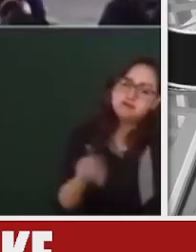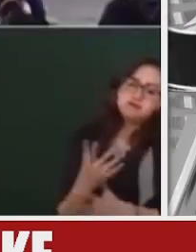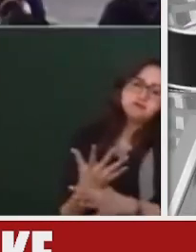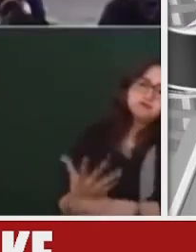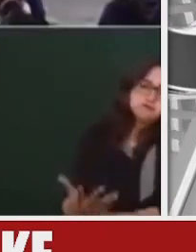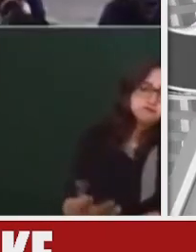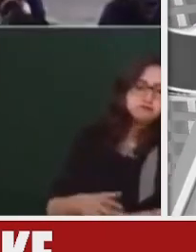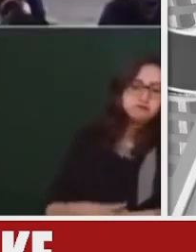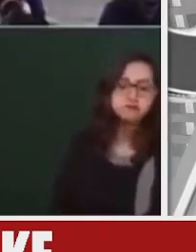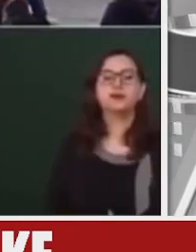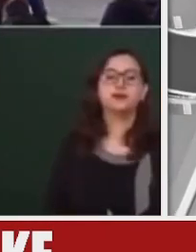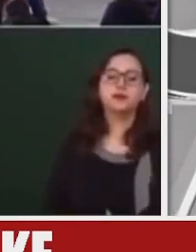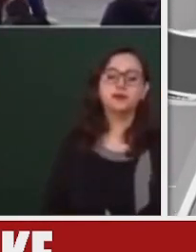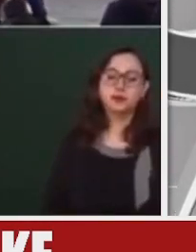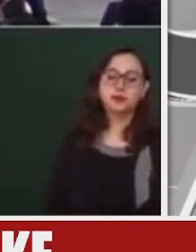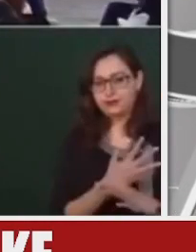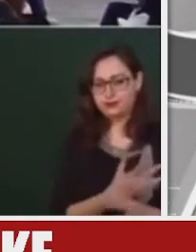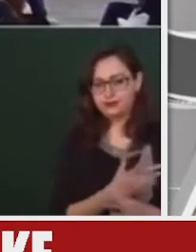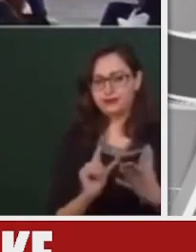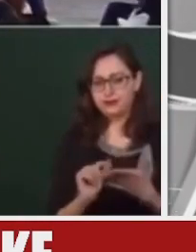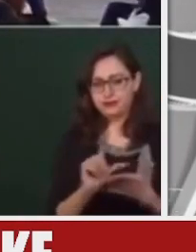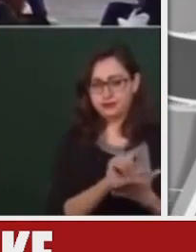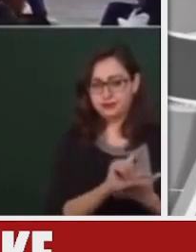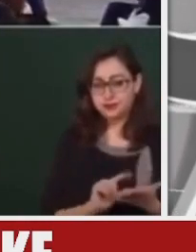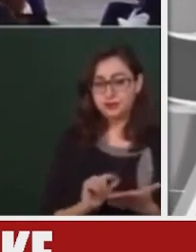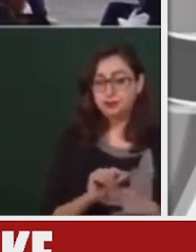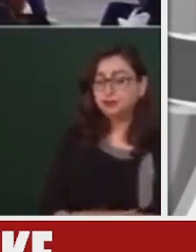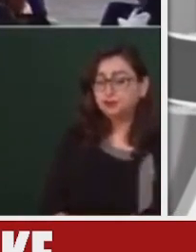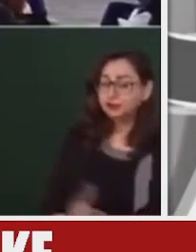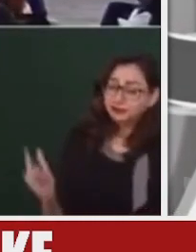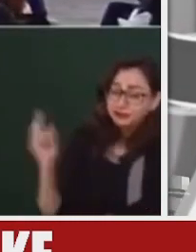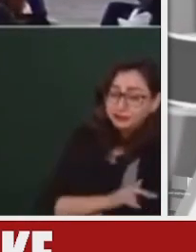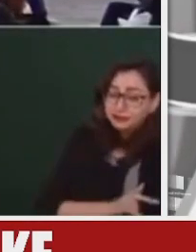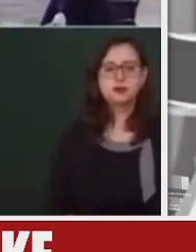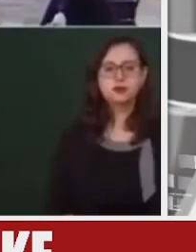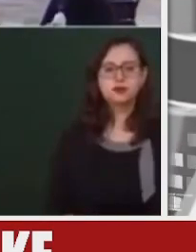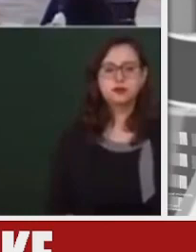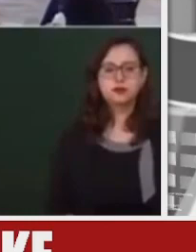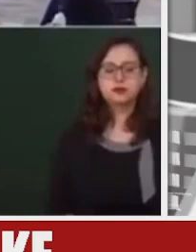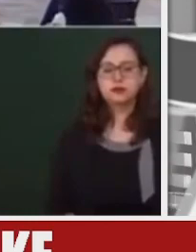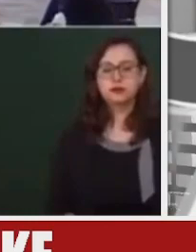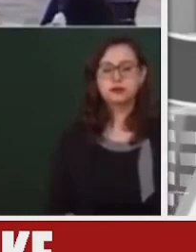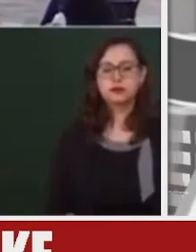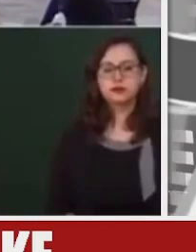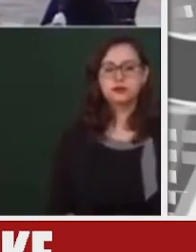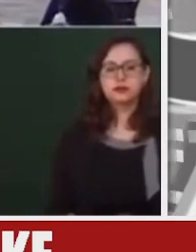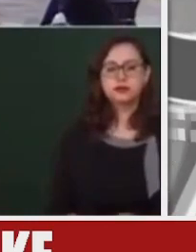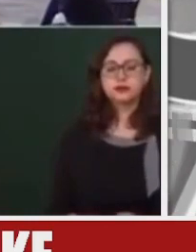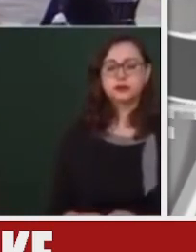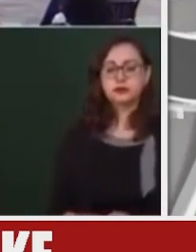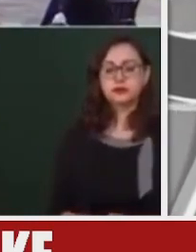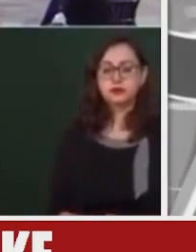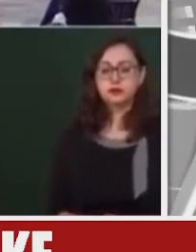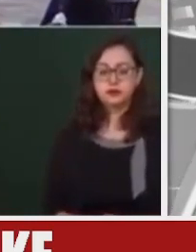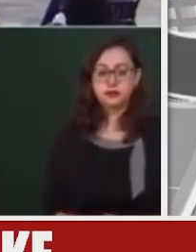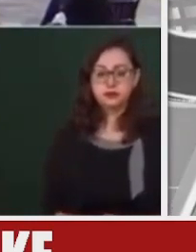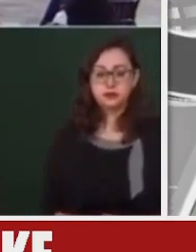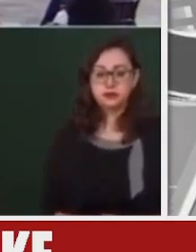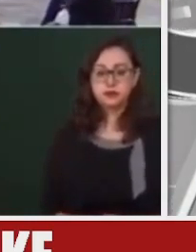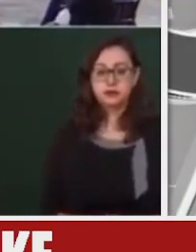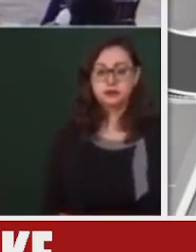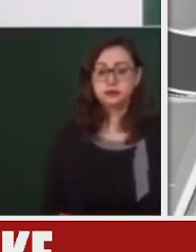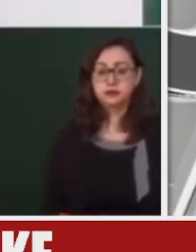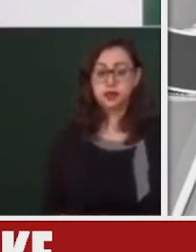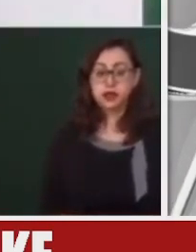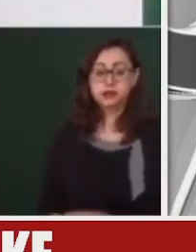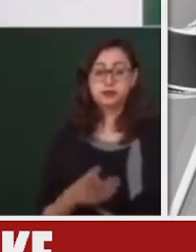miren lo que decía jorge ese aeropuerto nunca funcionará y se quiero que nuestro amor sea